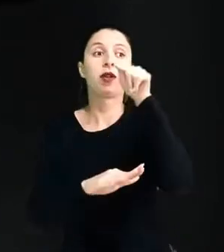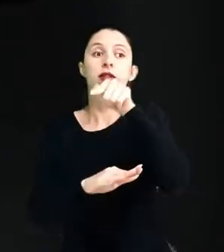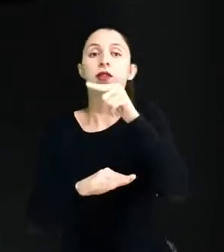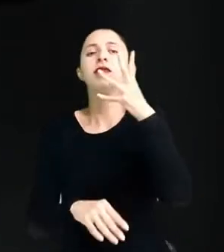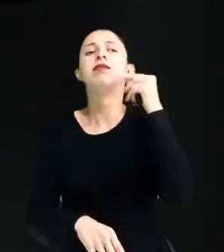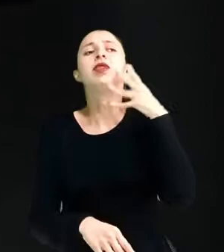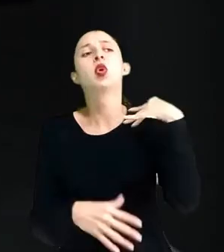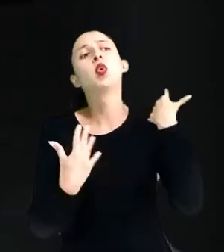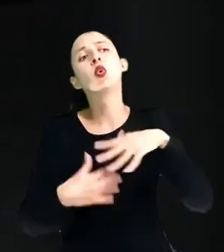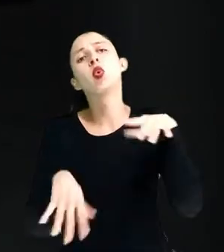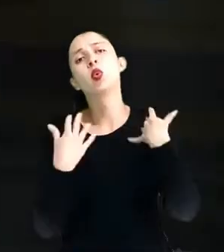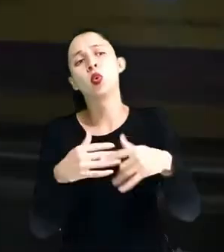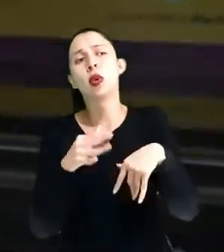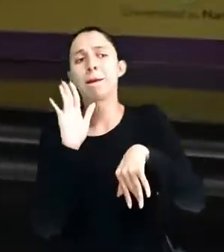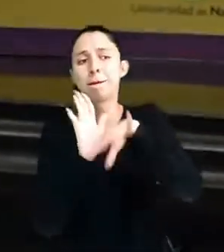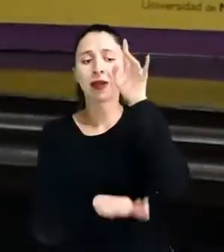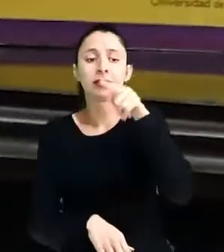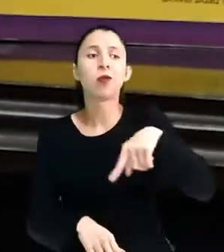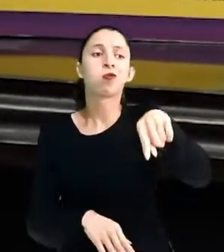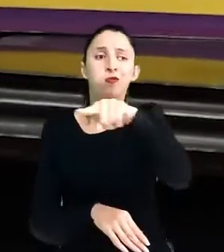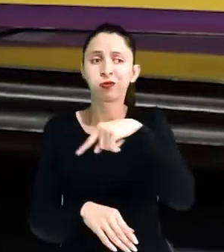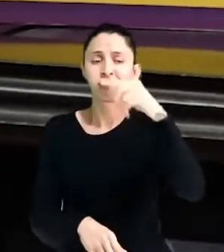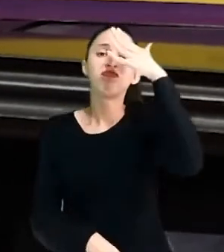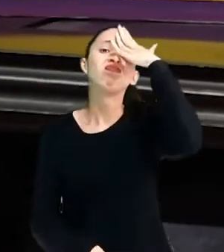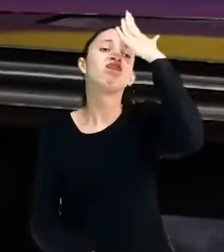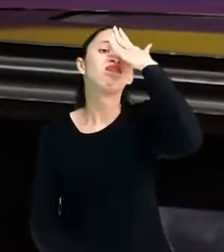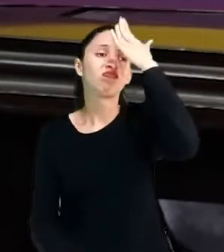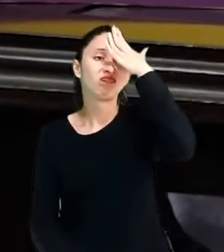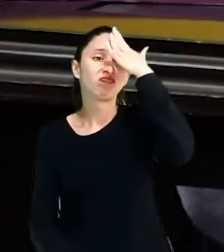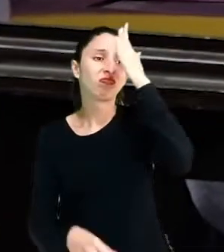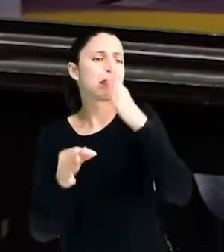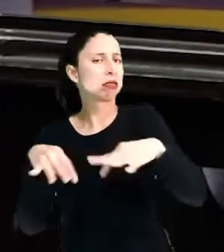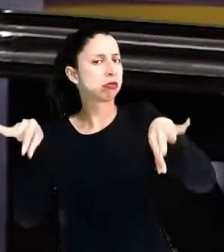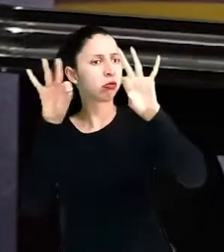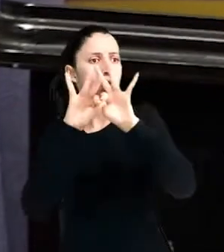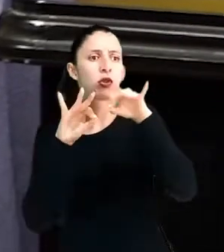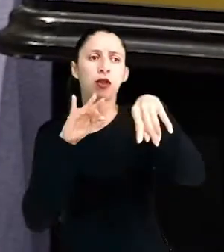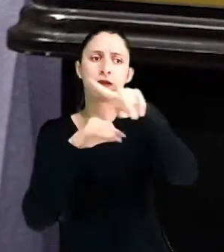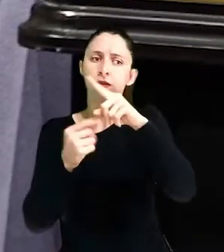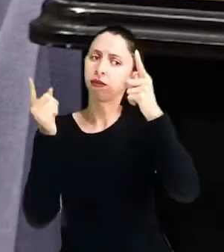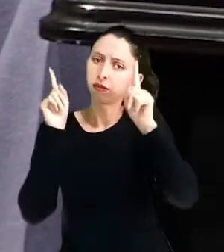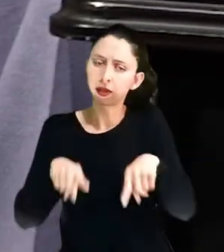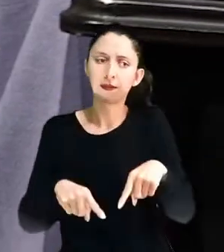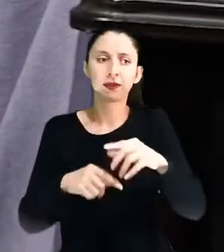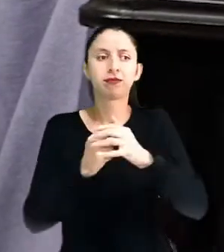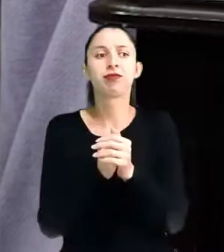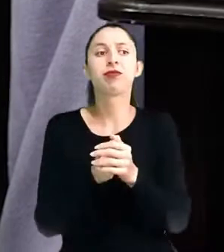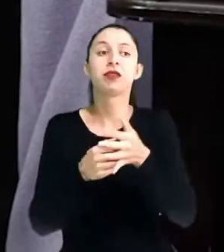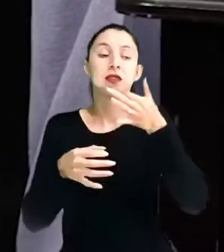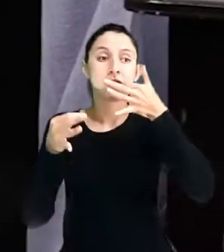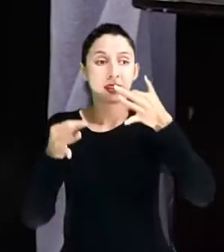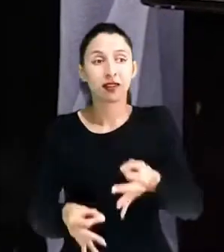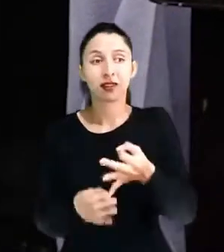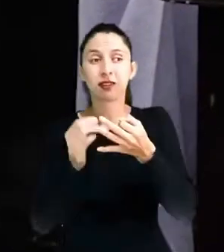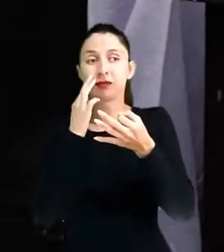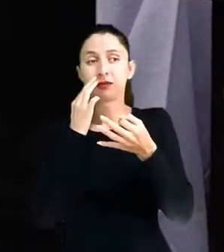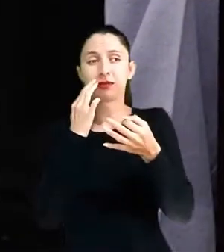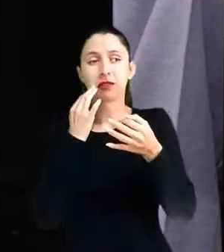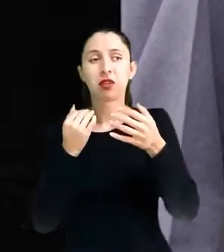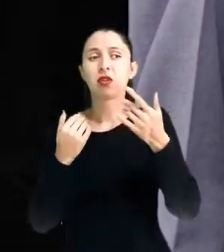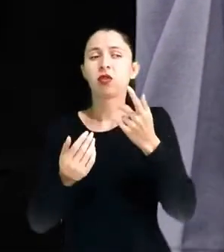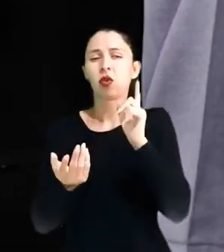un conocimiento muy, muy importante, y realmente cuando uno logra este